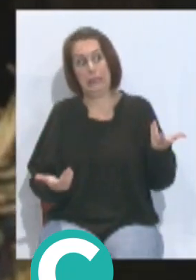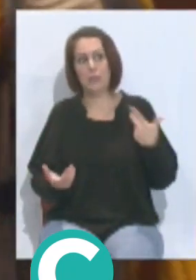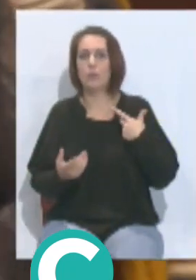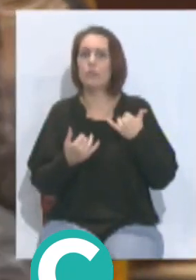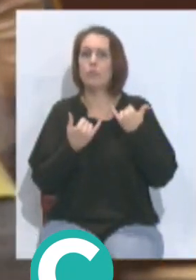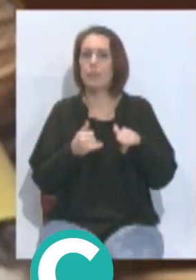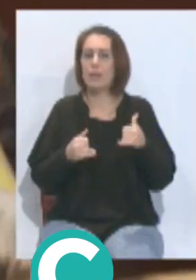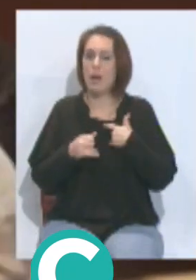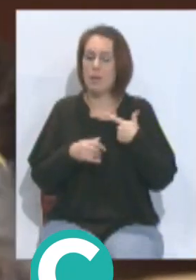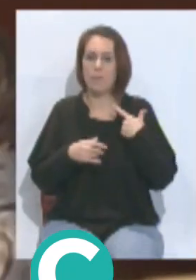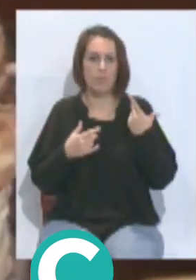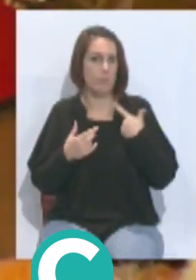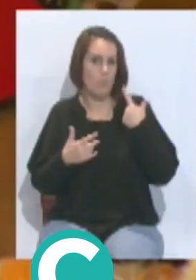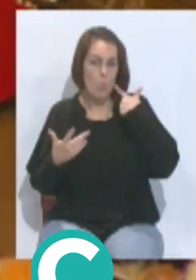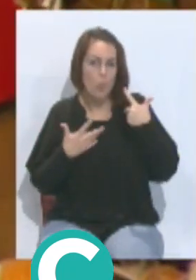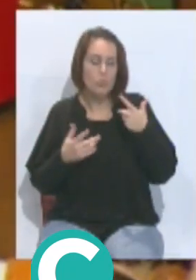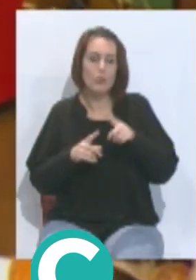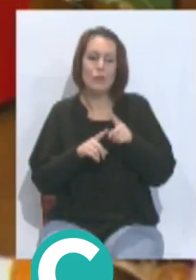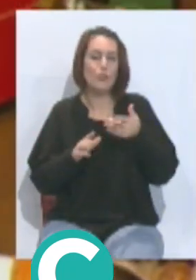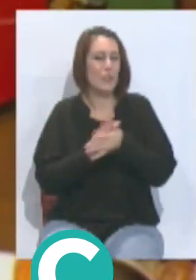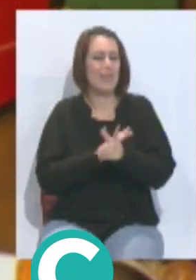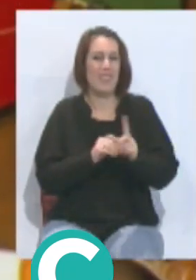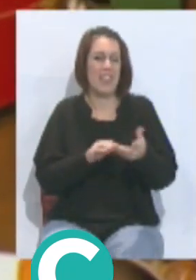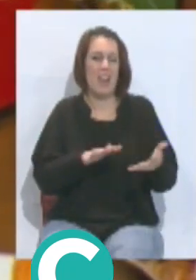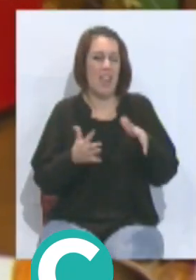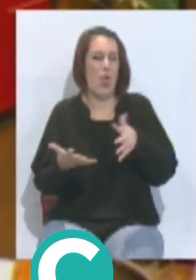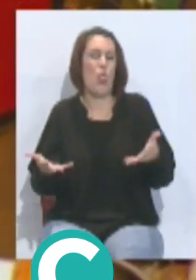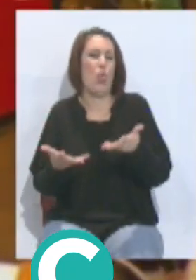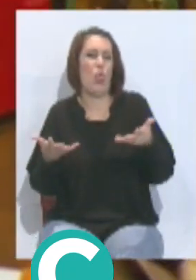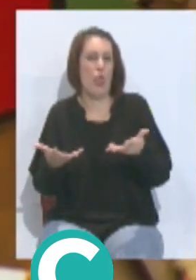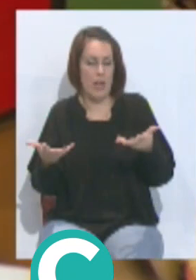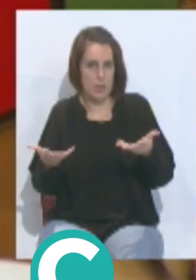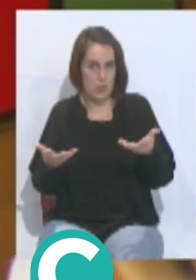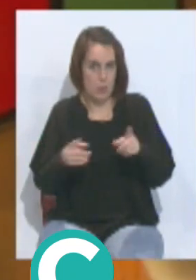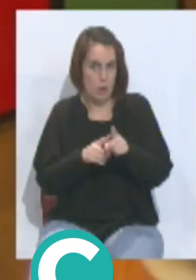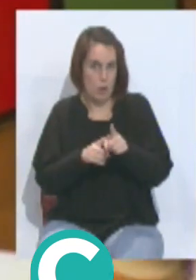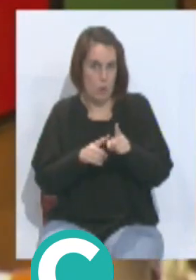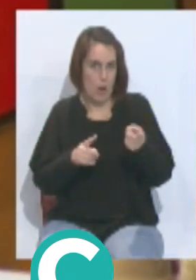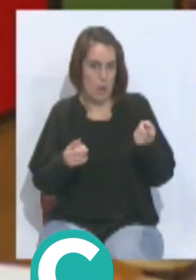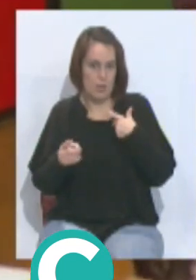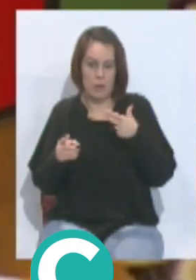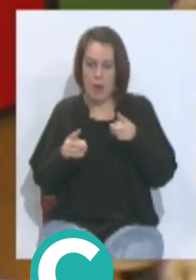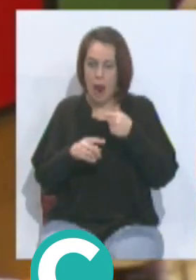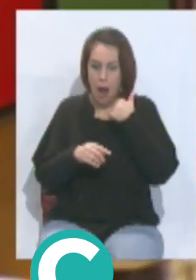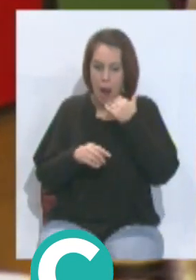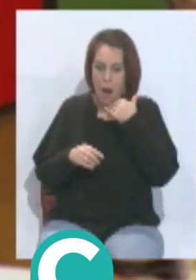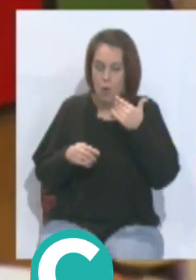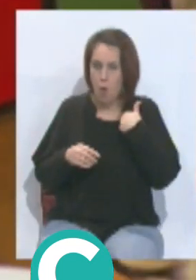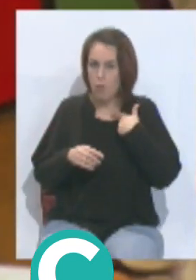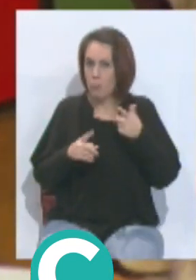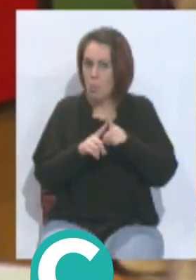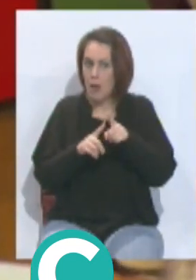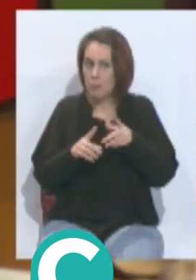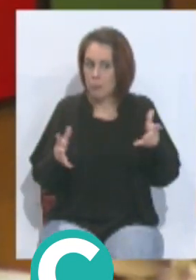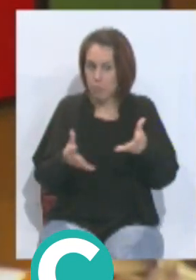tiene que seguir siéndolo, y eso no lo convierte automáticamente en un fenómeno menor. El flamenco también es un arte de origen popular y de onda raíces populares, y es